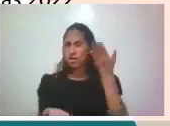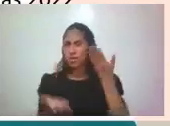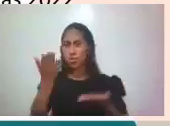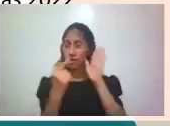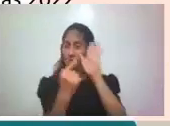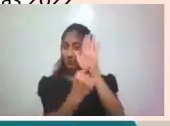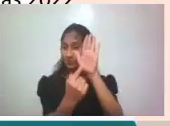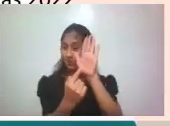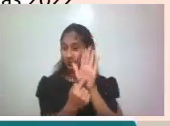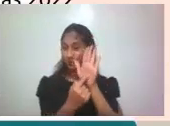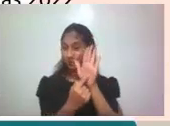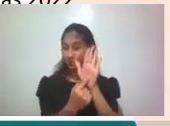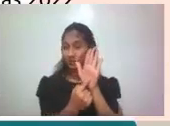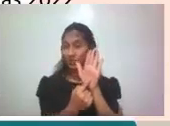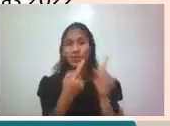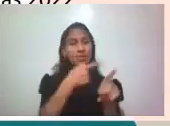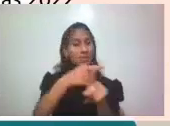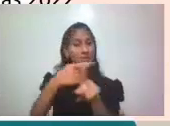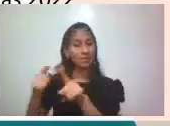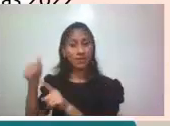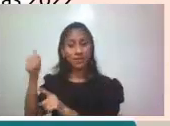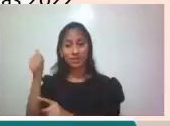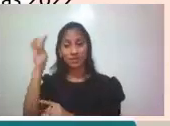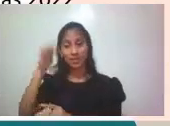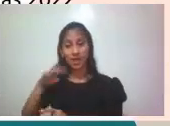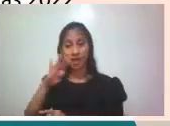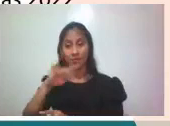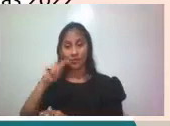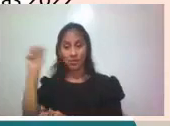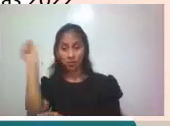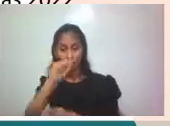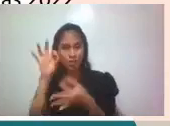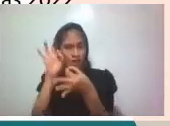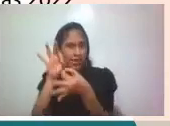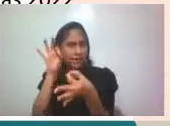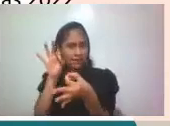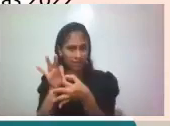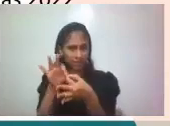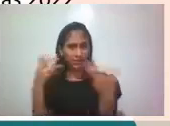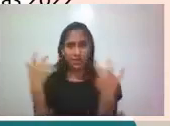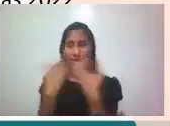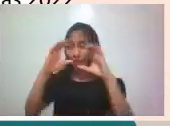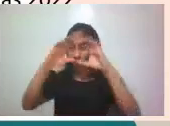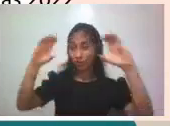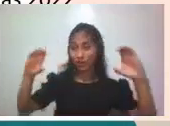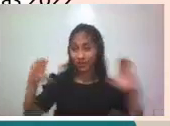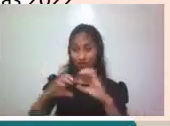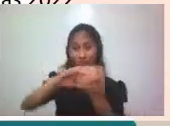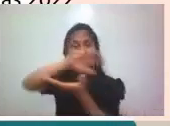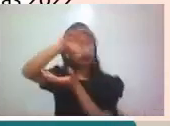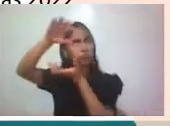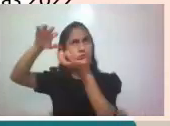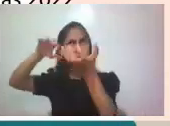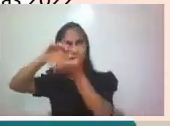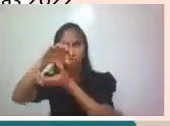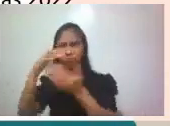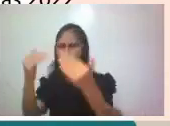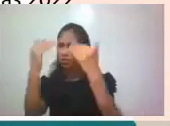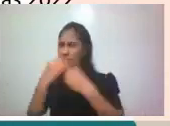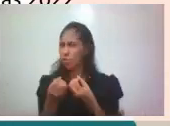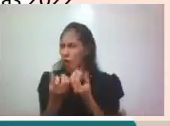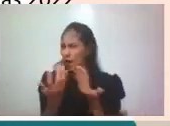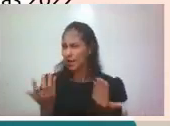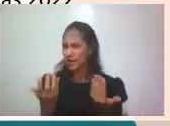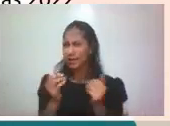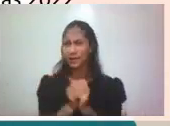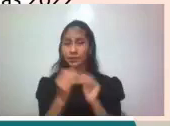decir, ámbitos estratégicos vinculados a la certificación ambiental. ¿A qué nos referimos con esto? A que para realizar